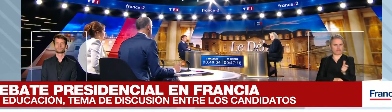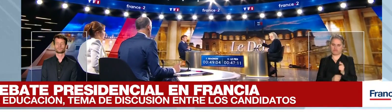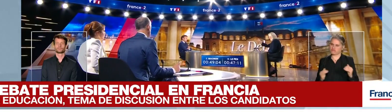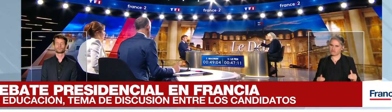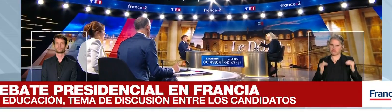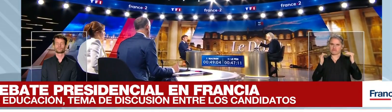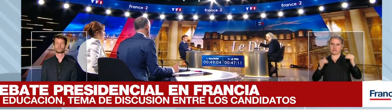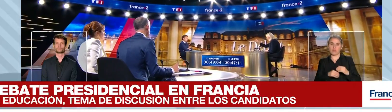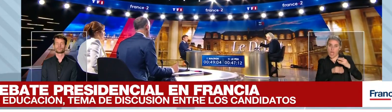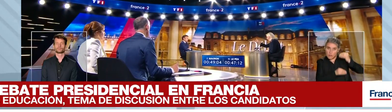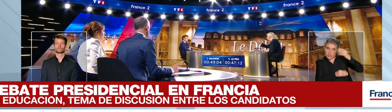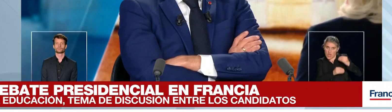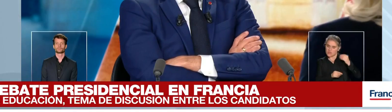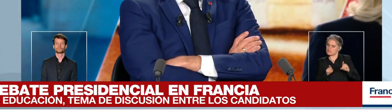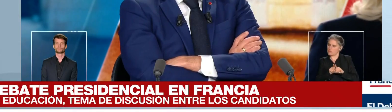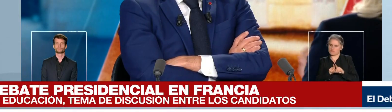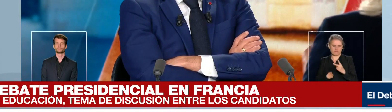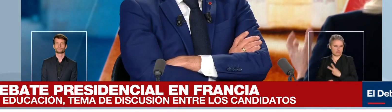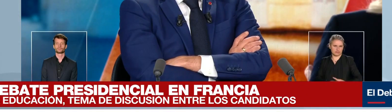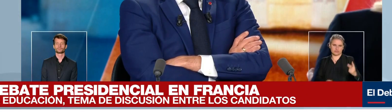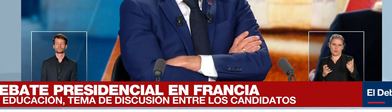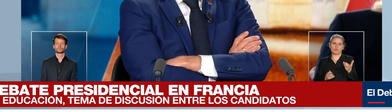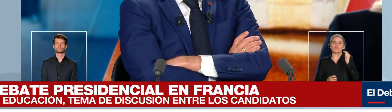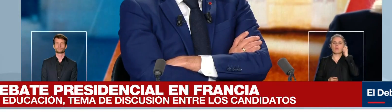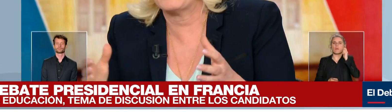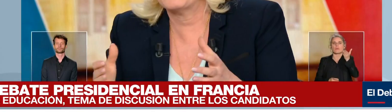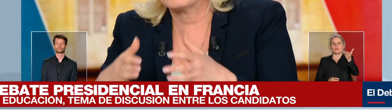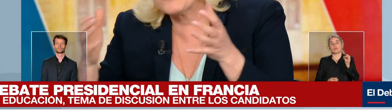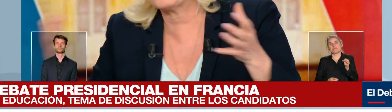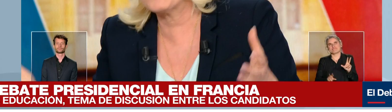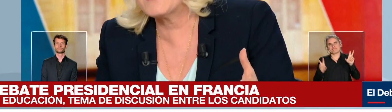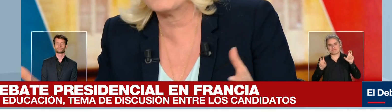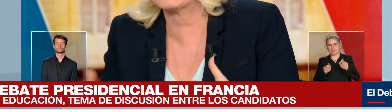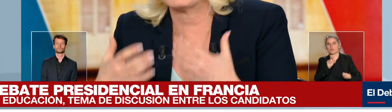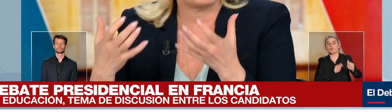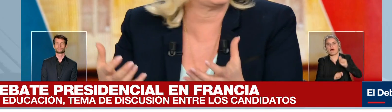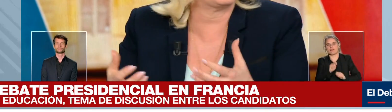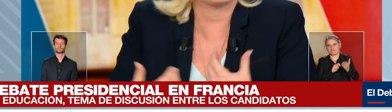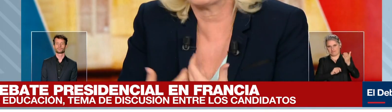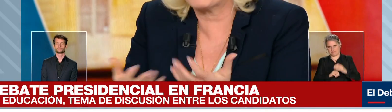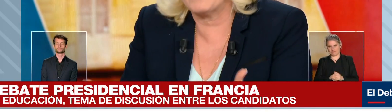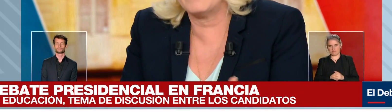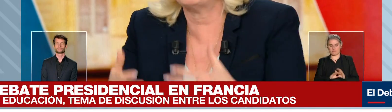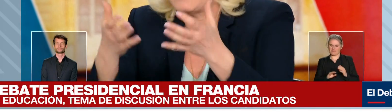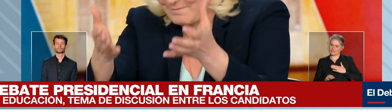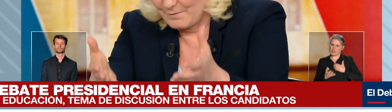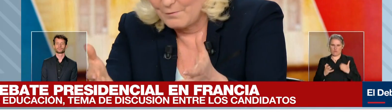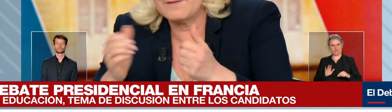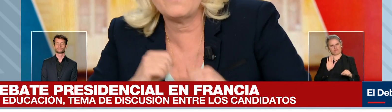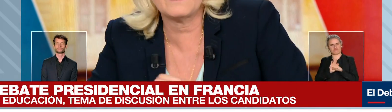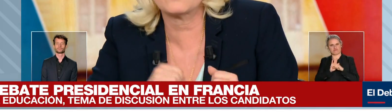el aprendizaje. Señor Macron, de hecho, usted, bueno, pero esto siempre es provisional, siempre es transitorio. Nunca son